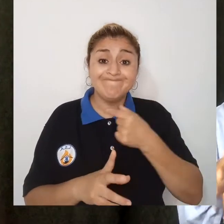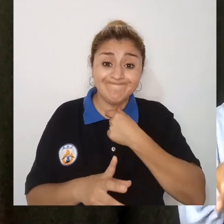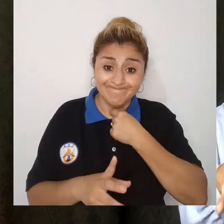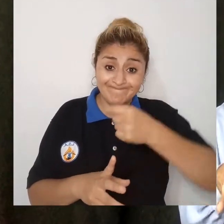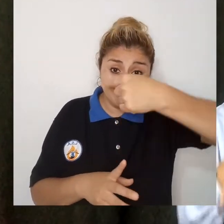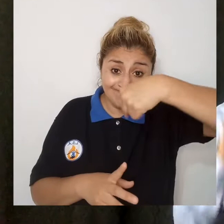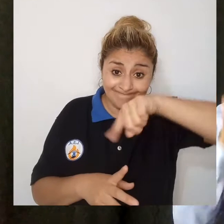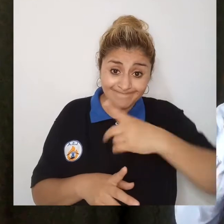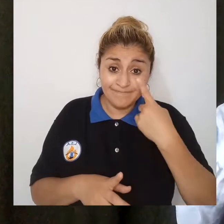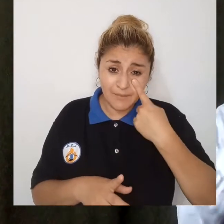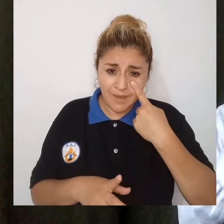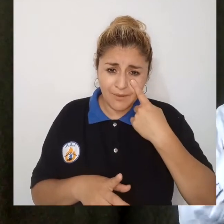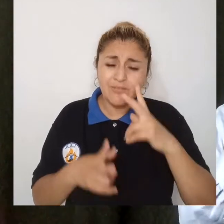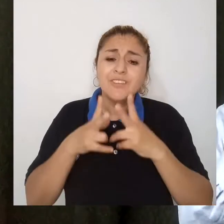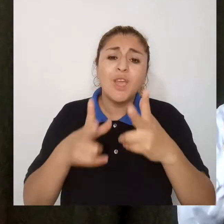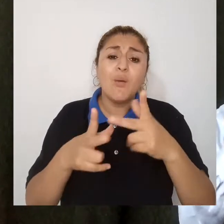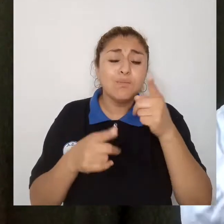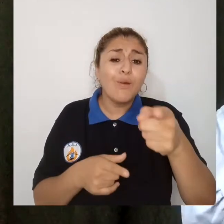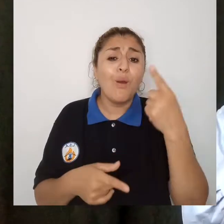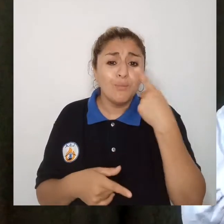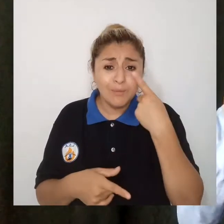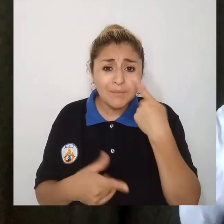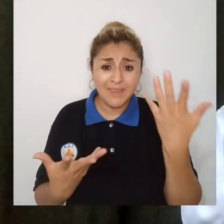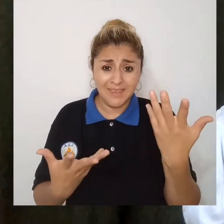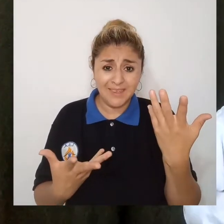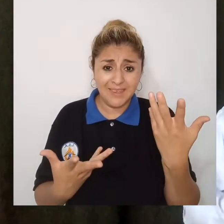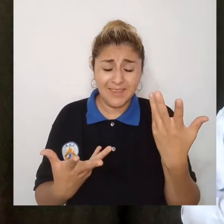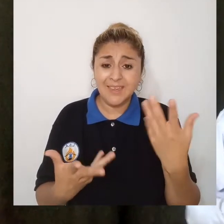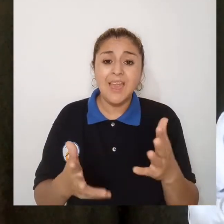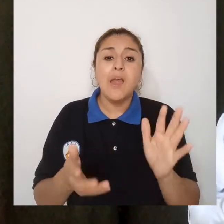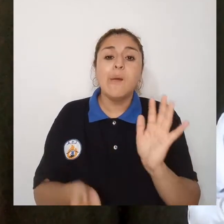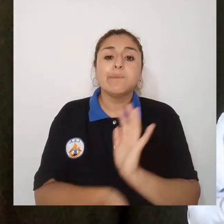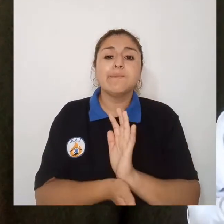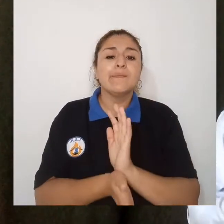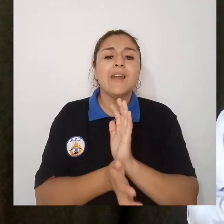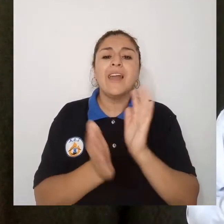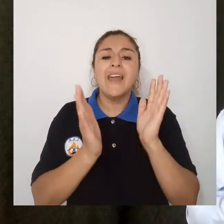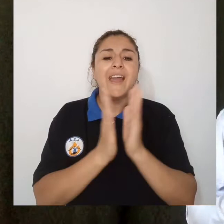vivirlo no te pierdas la oportunidad de vivirlo de ser iglesia